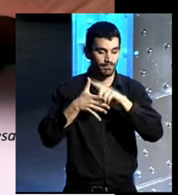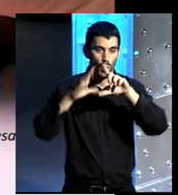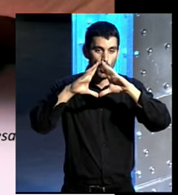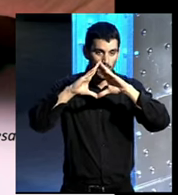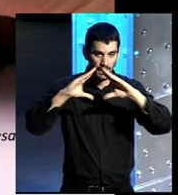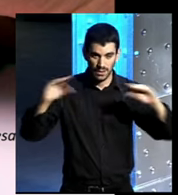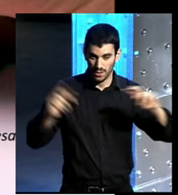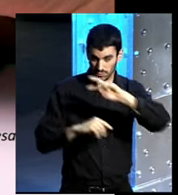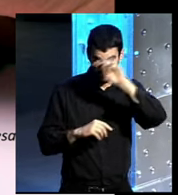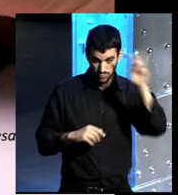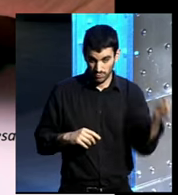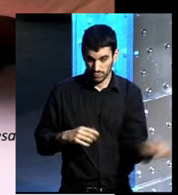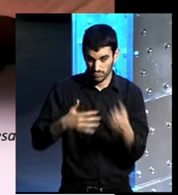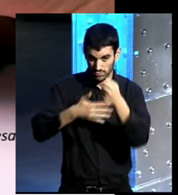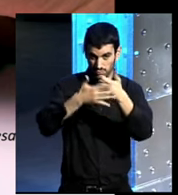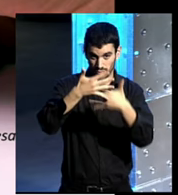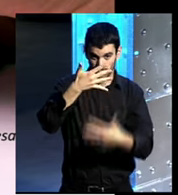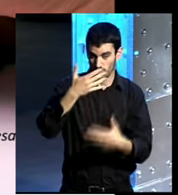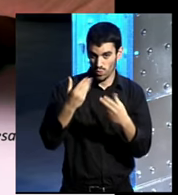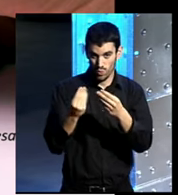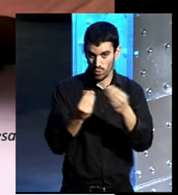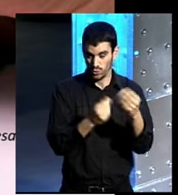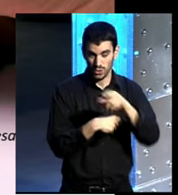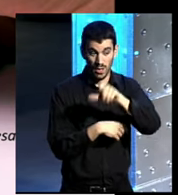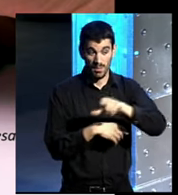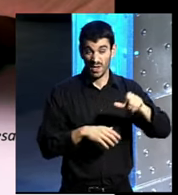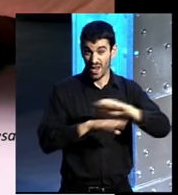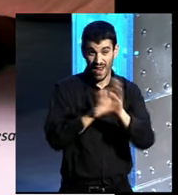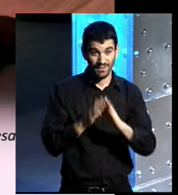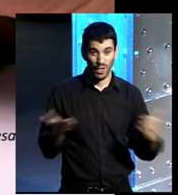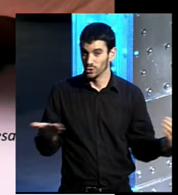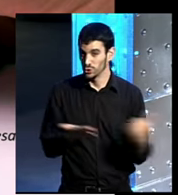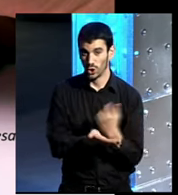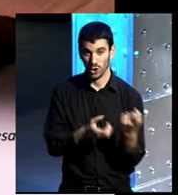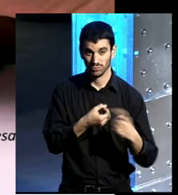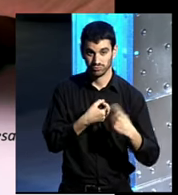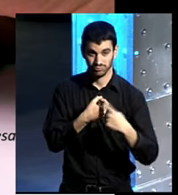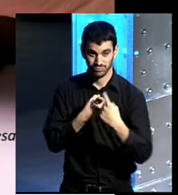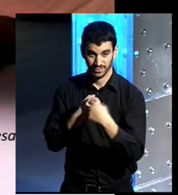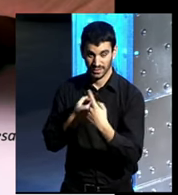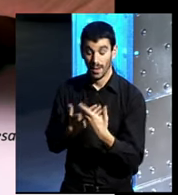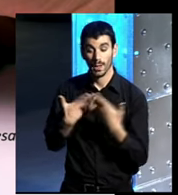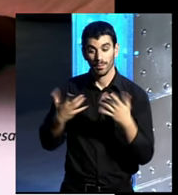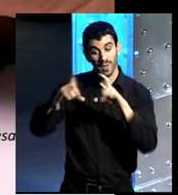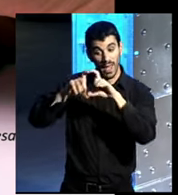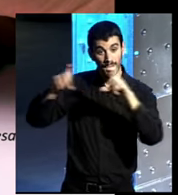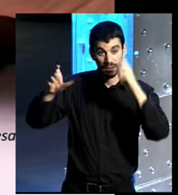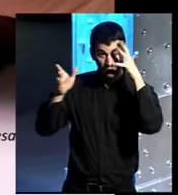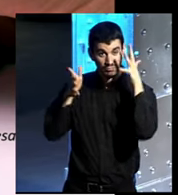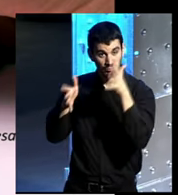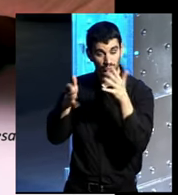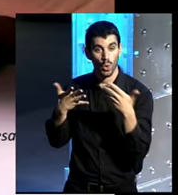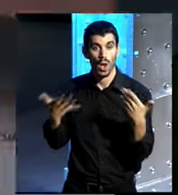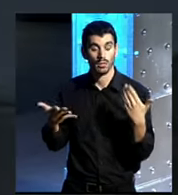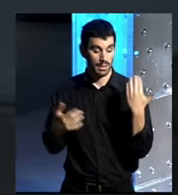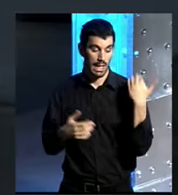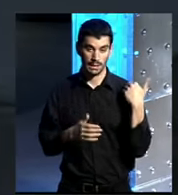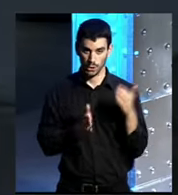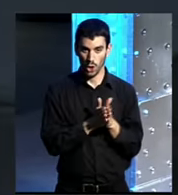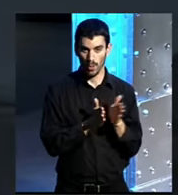sea, está todo el mundo implicado básicamente. Y en cuanto a las empresas, pues creo que Alberto